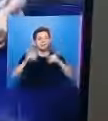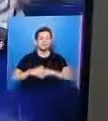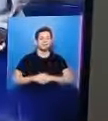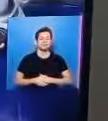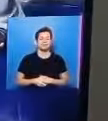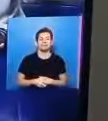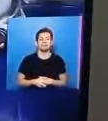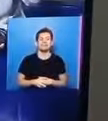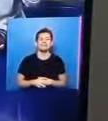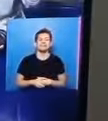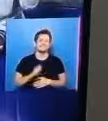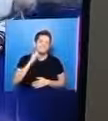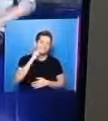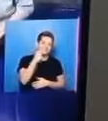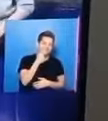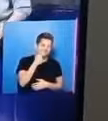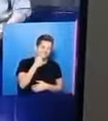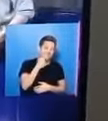¡Chao!